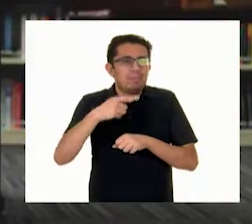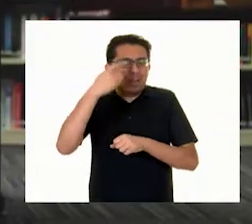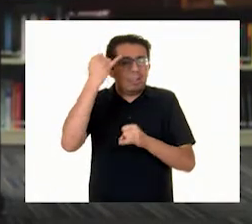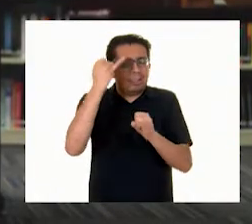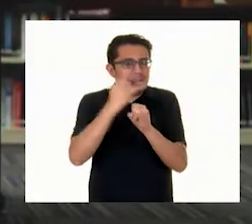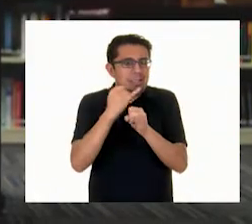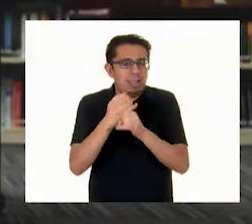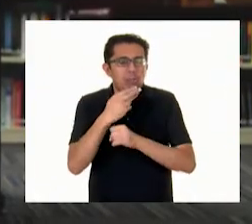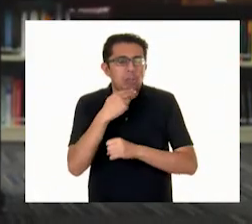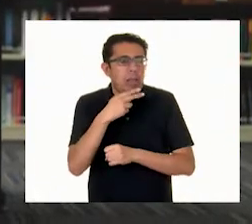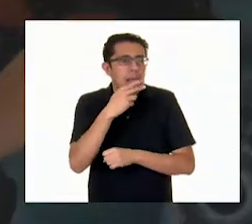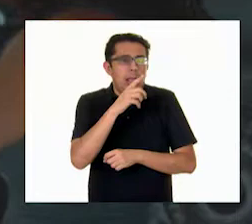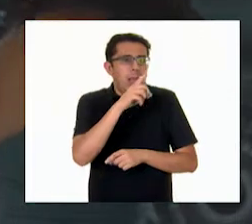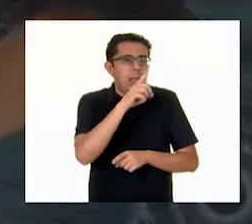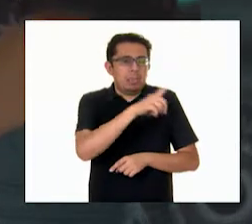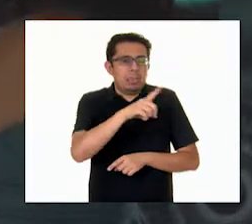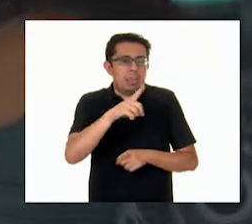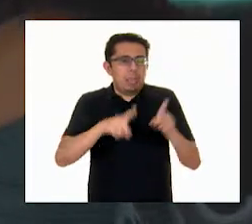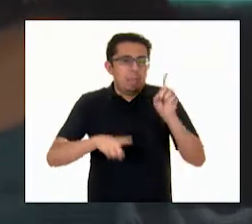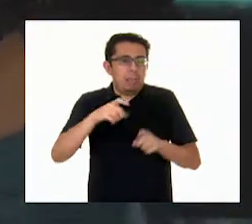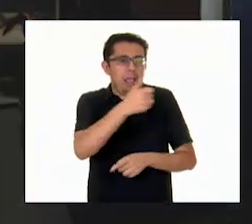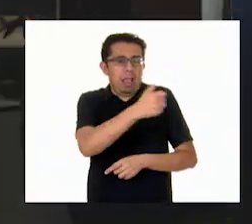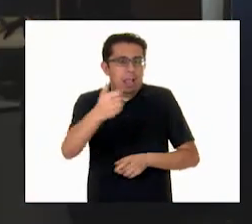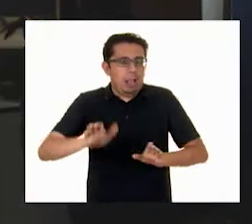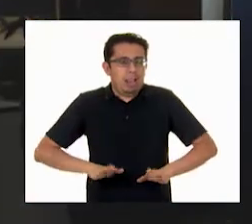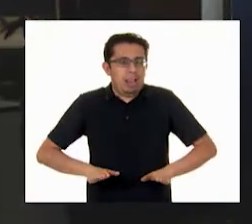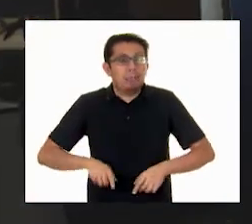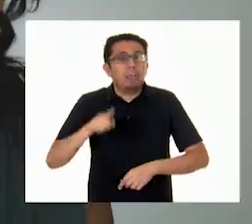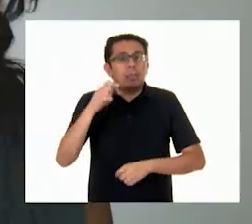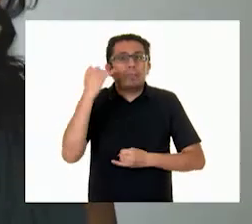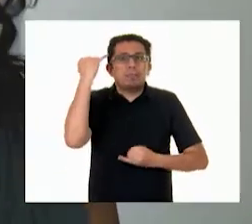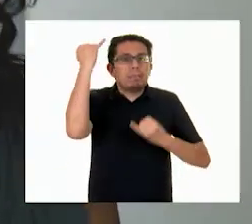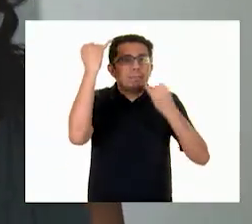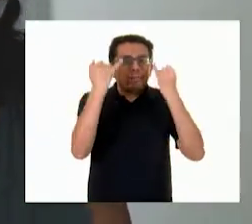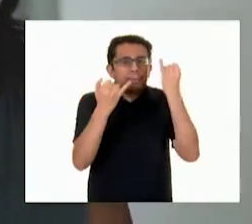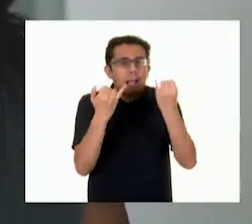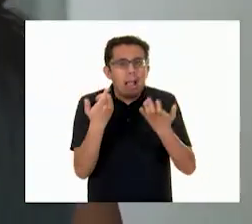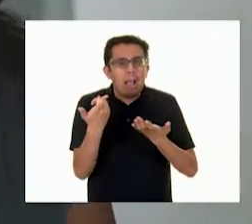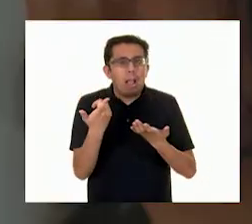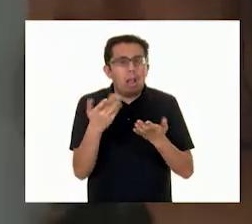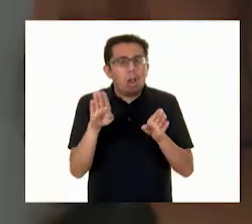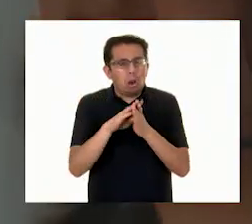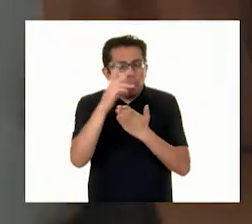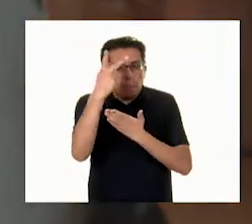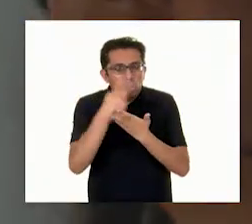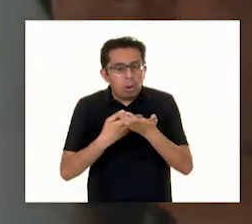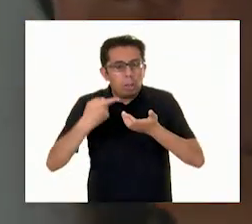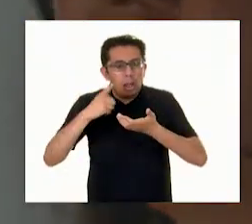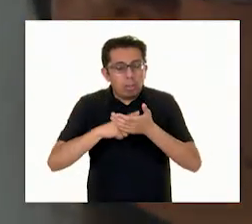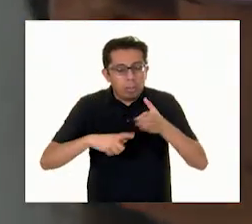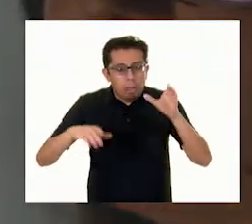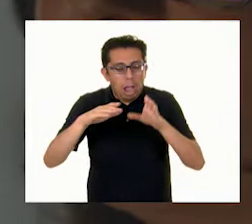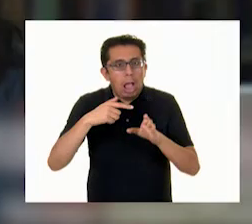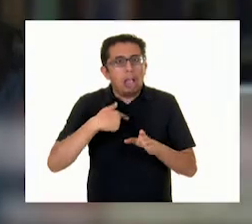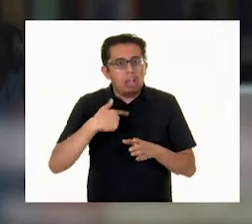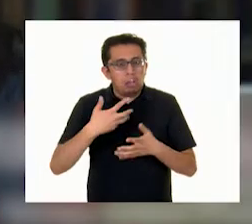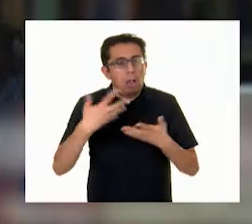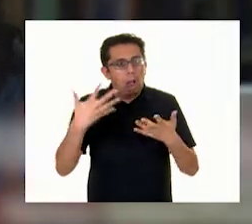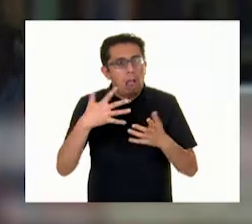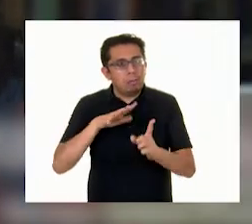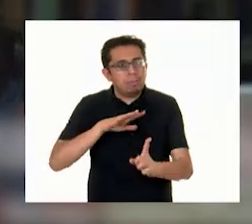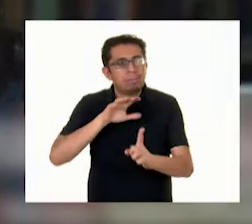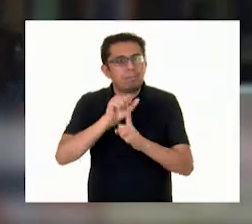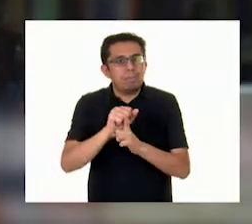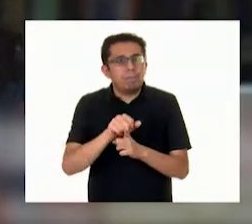sus necesidades específicas. Lo que tú imaginas que un software debería de hacer, yo lo hago realidad. En la